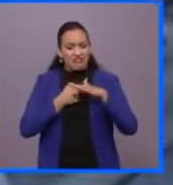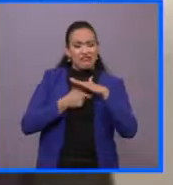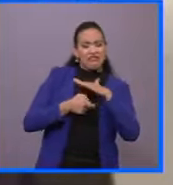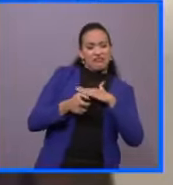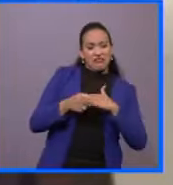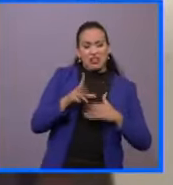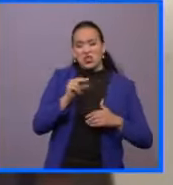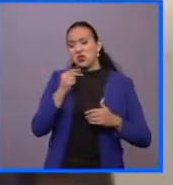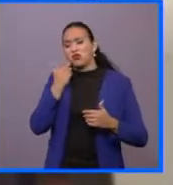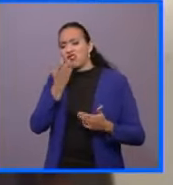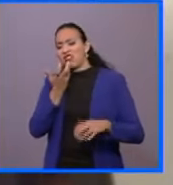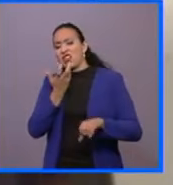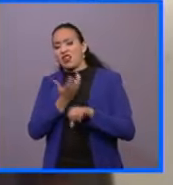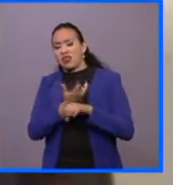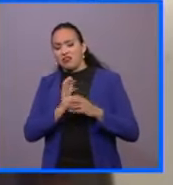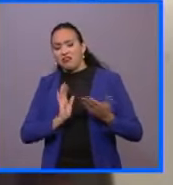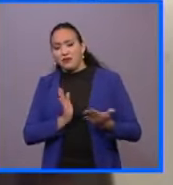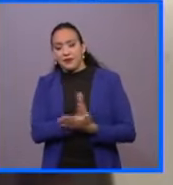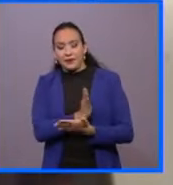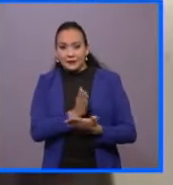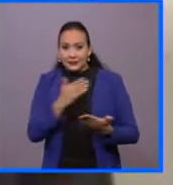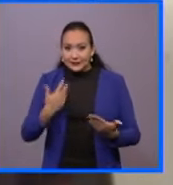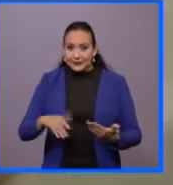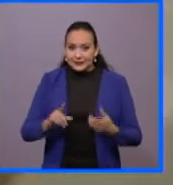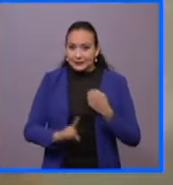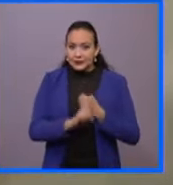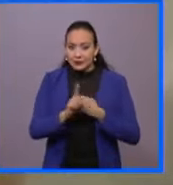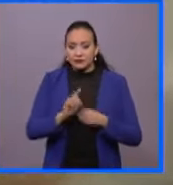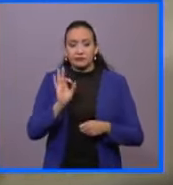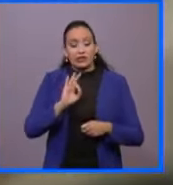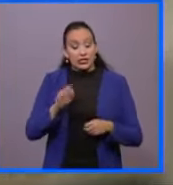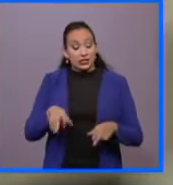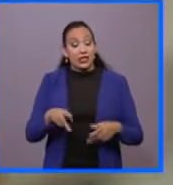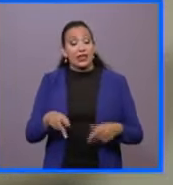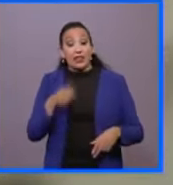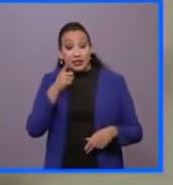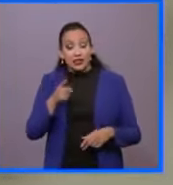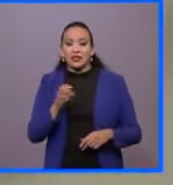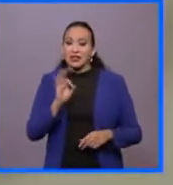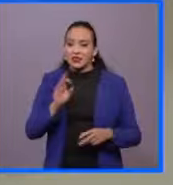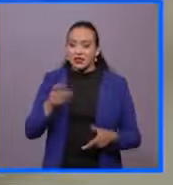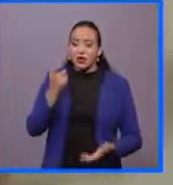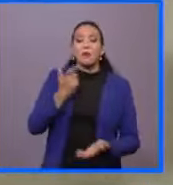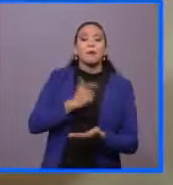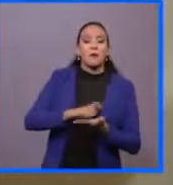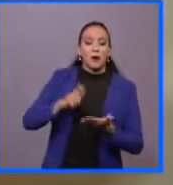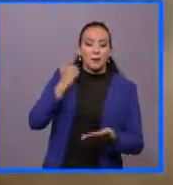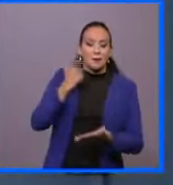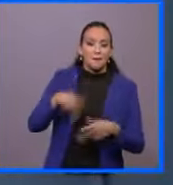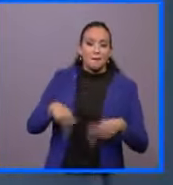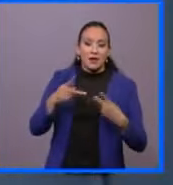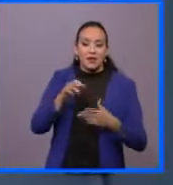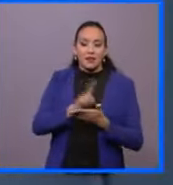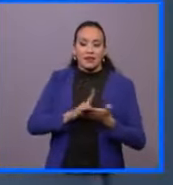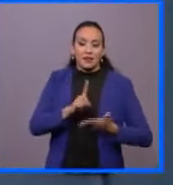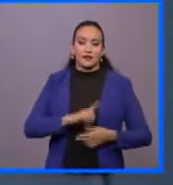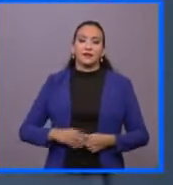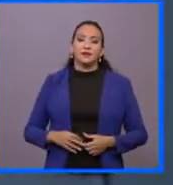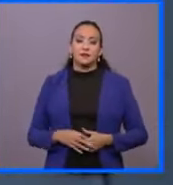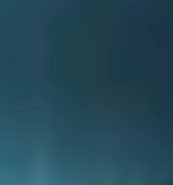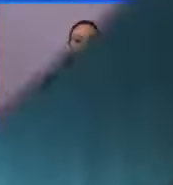financiero de ser utilizado por organizaciones vinculadas al tráfico de fentanilo, planteó Gómez Muñoz.